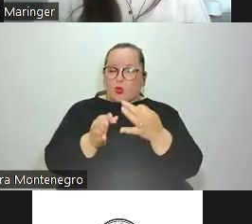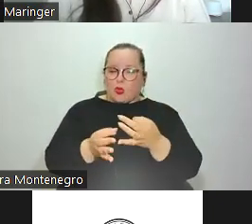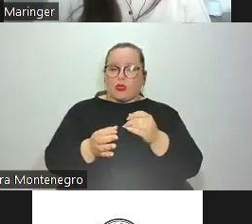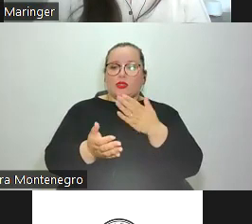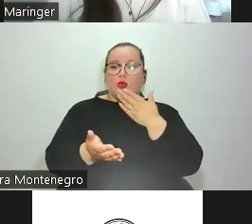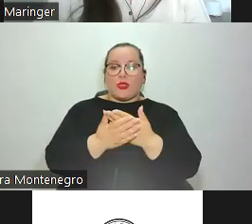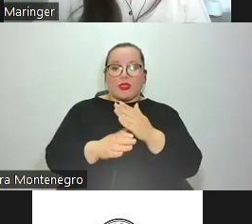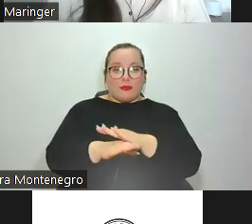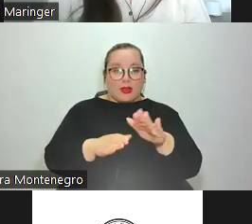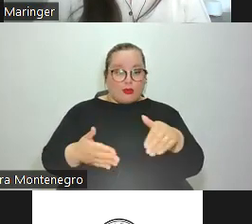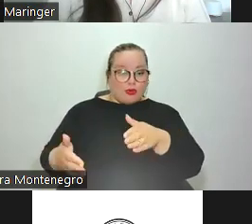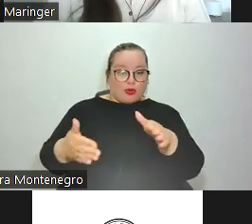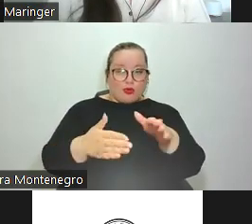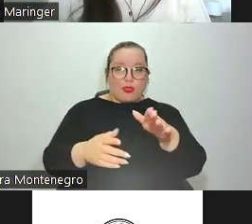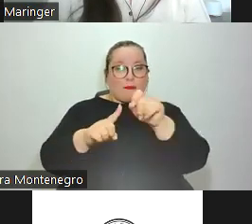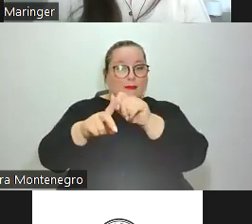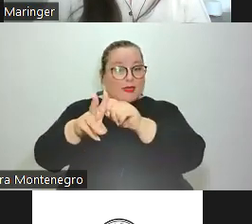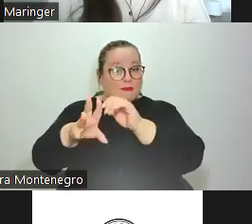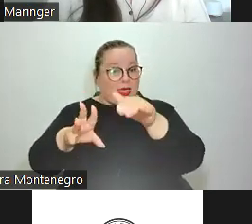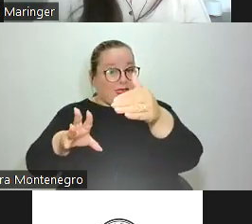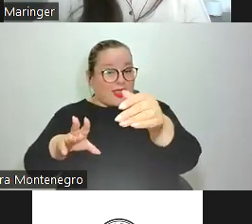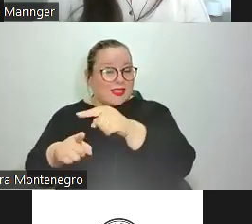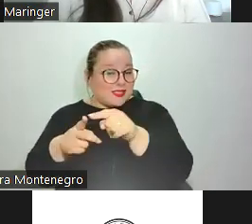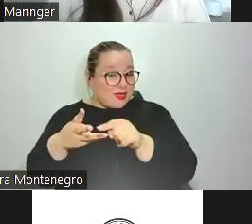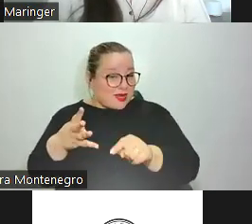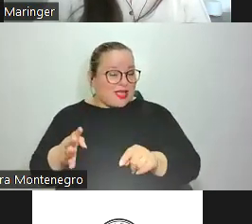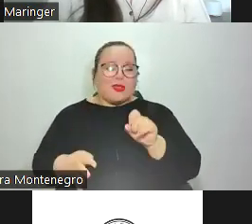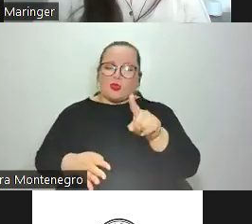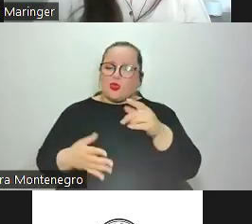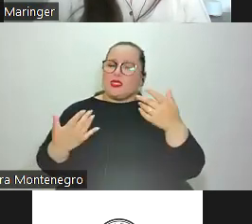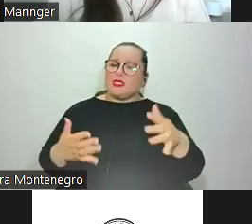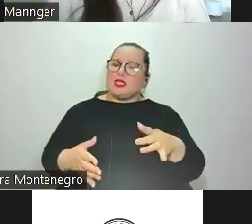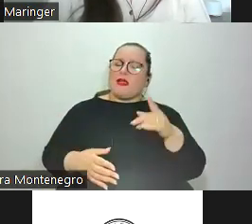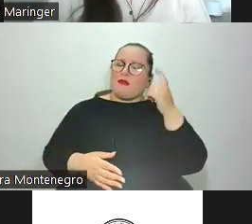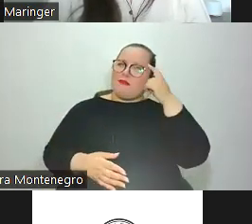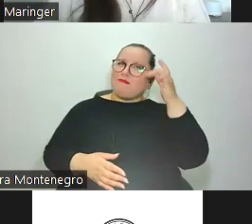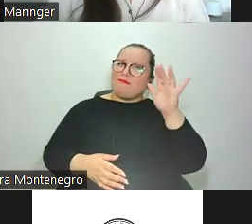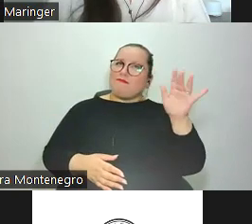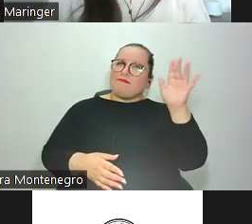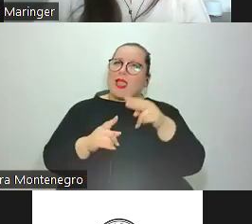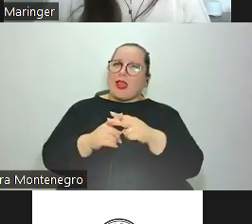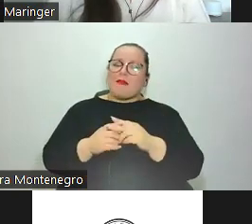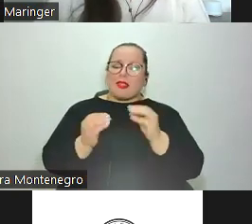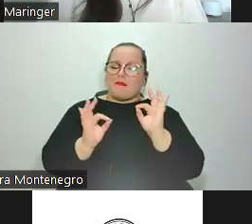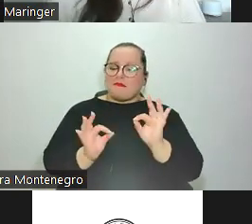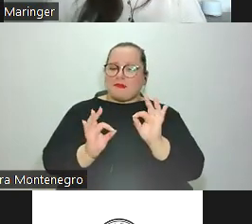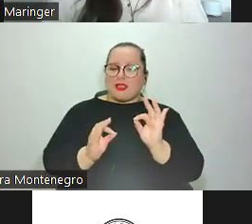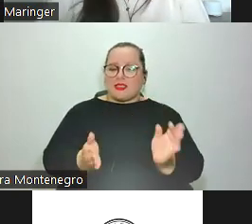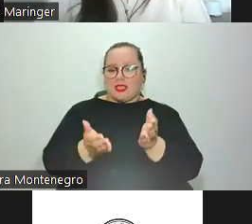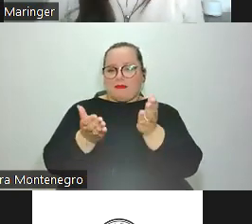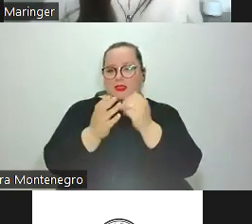terminemos esta ruta, en unos meses más, en unas semanas más, vas a salir con muchas más herramientas. Así que te invitamos Herramientas. hacia